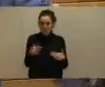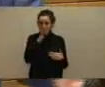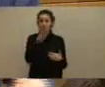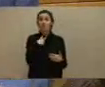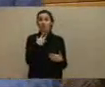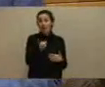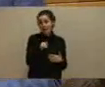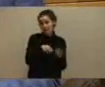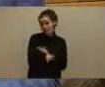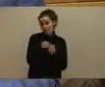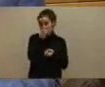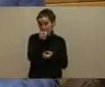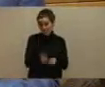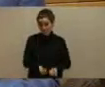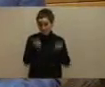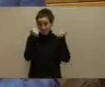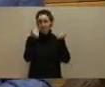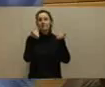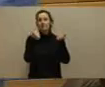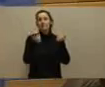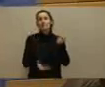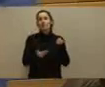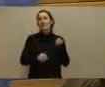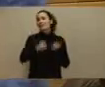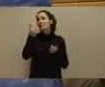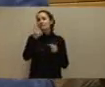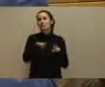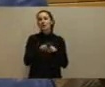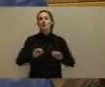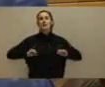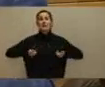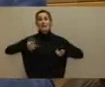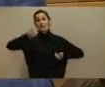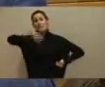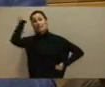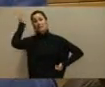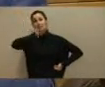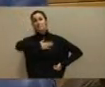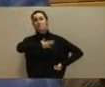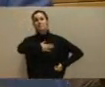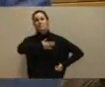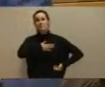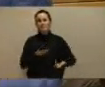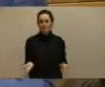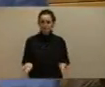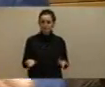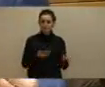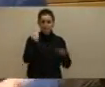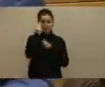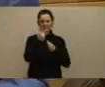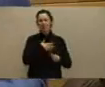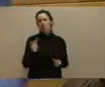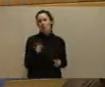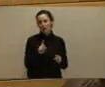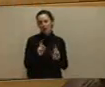más acceso a información y uno, sobre todo, toma la iniciativa. No remite documentación, toma uno la iniciativa propia. Porque si no, puede pensar que uno no la quiere tomar.